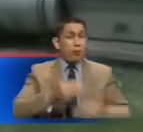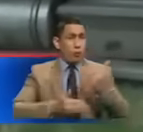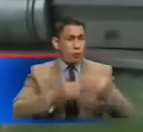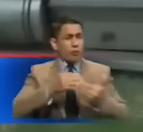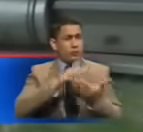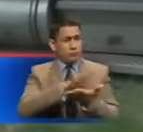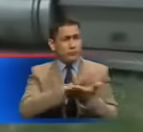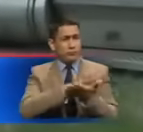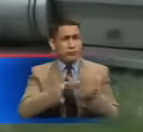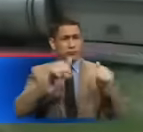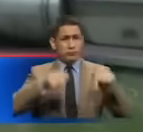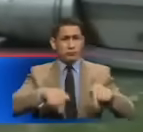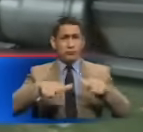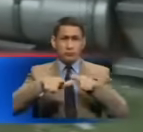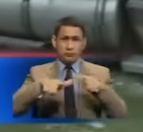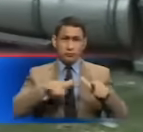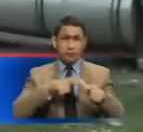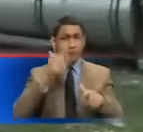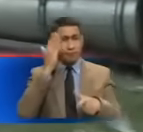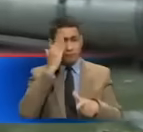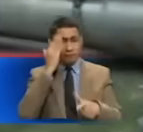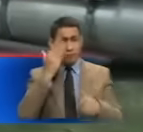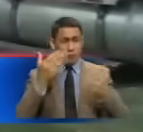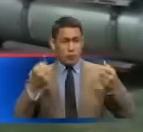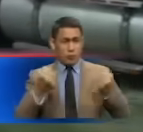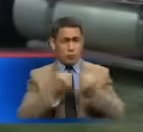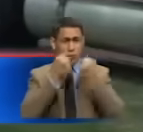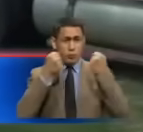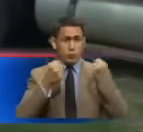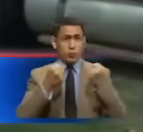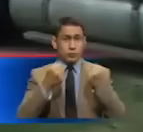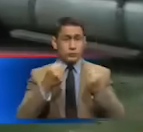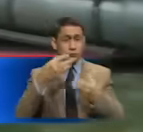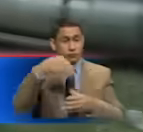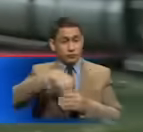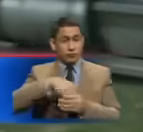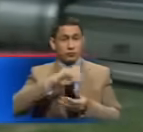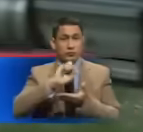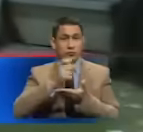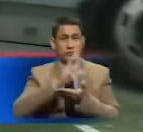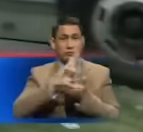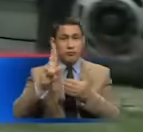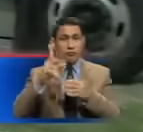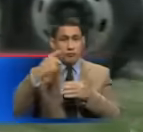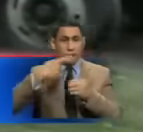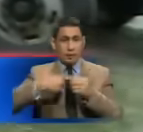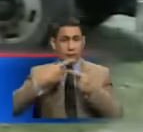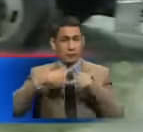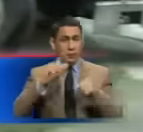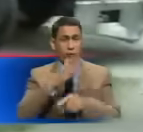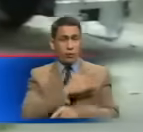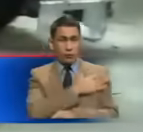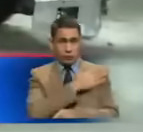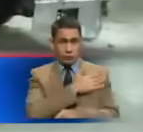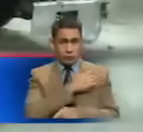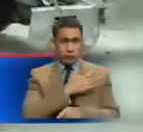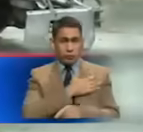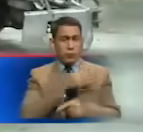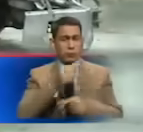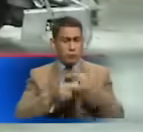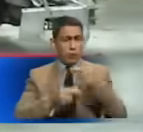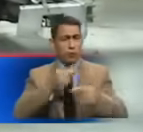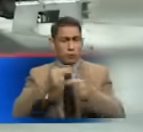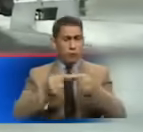que lamentablemente se está dando aquí en pleno Quito, pero nosotros tenemos la confianza de que todo vuelva a la normalidad.